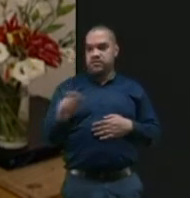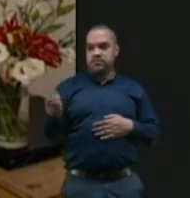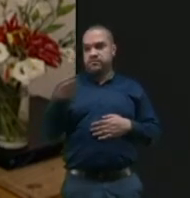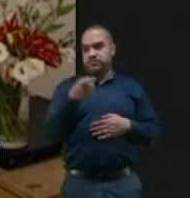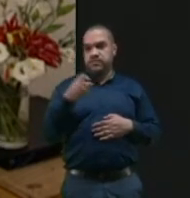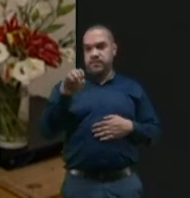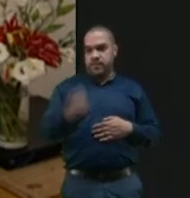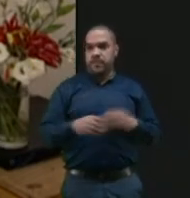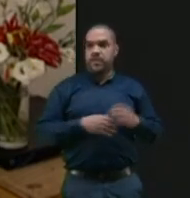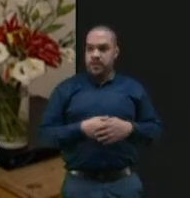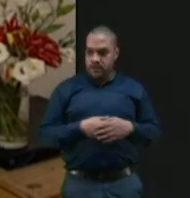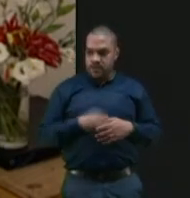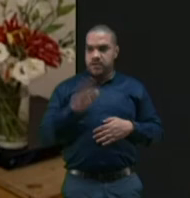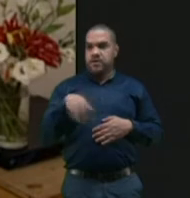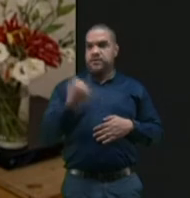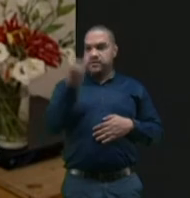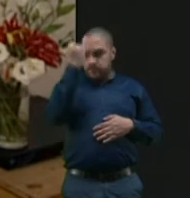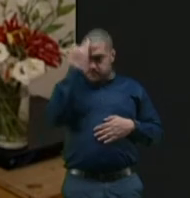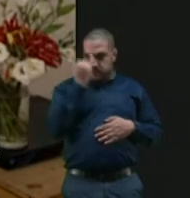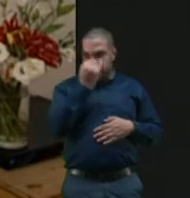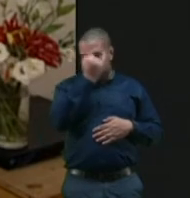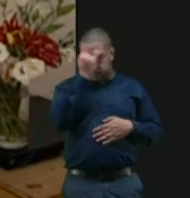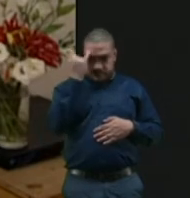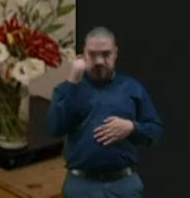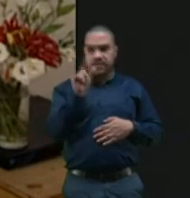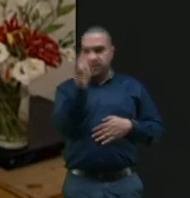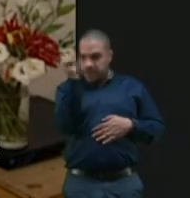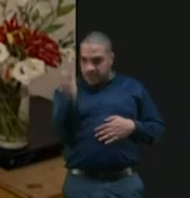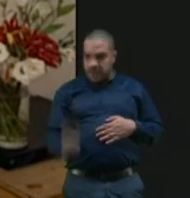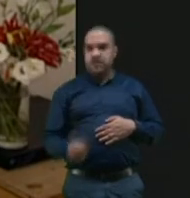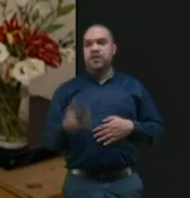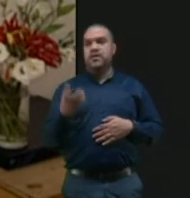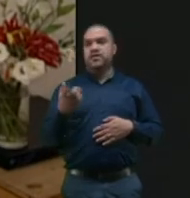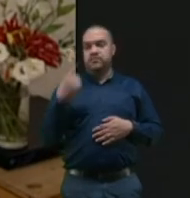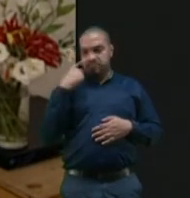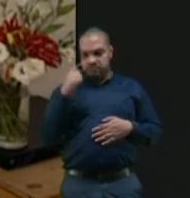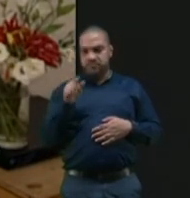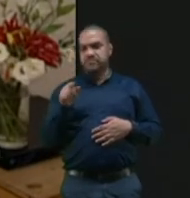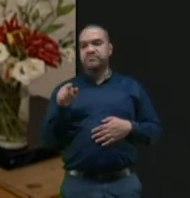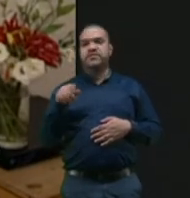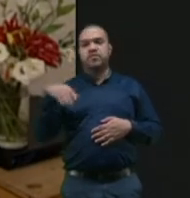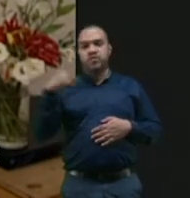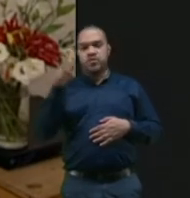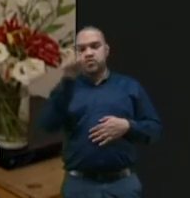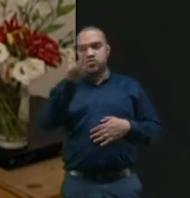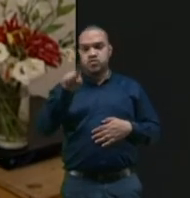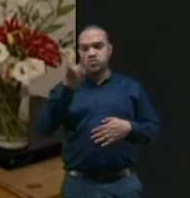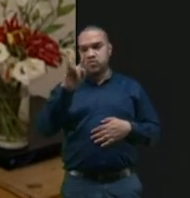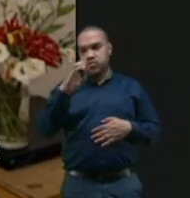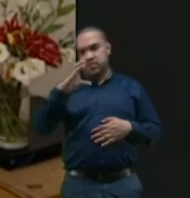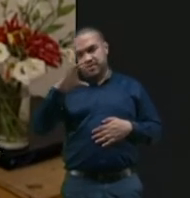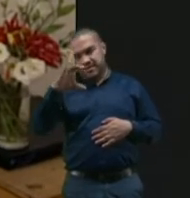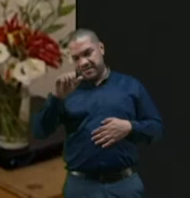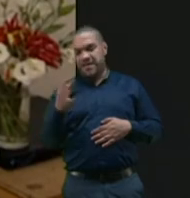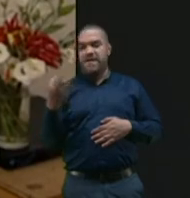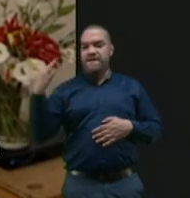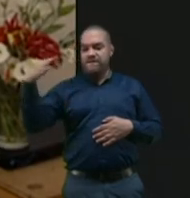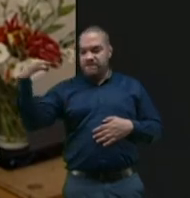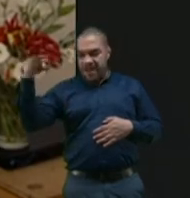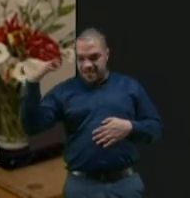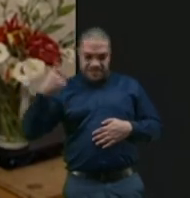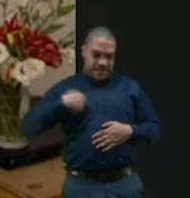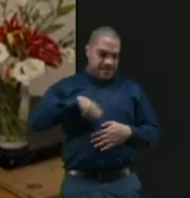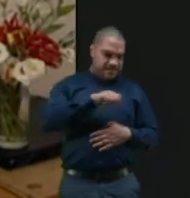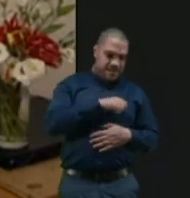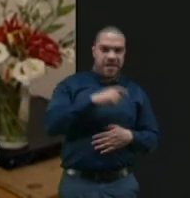Luego en Italia, y luego Países Bajos, y luego Suecia, y luego Francia y España, y otro país, país tras país. En